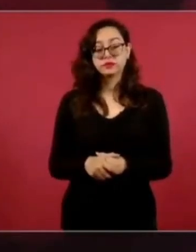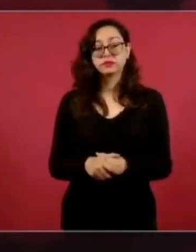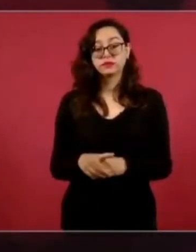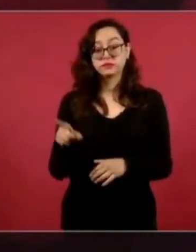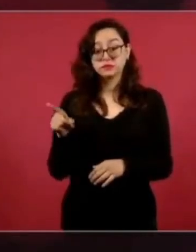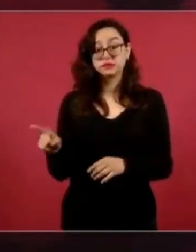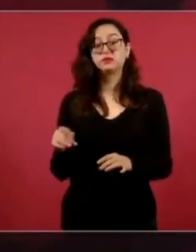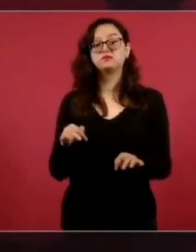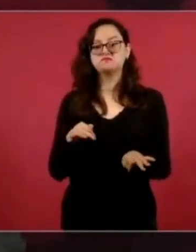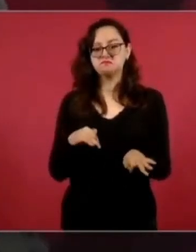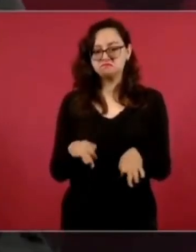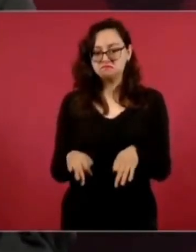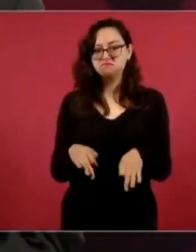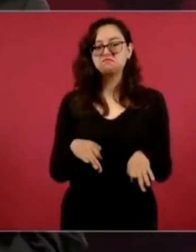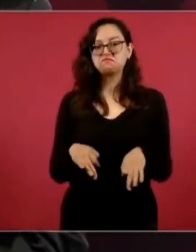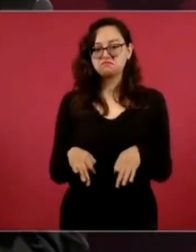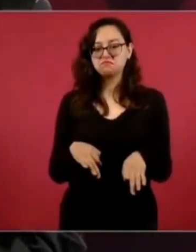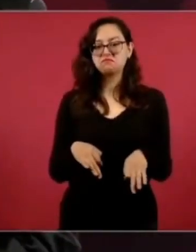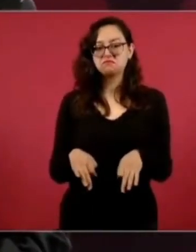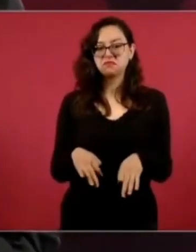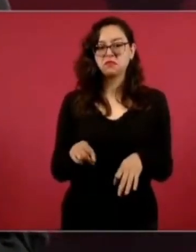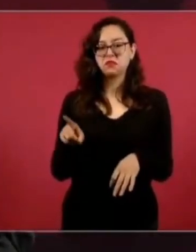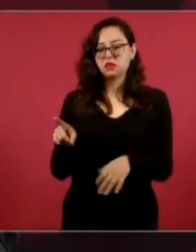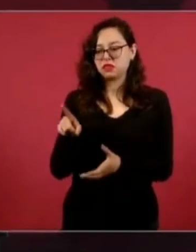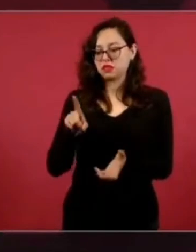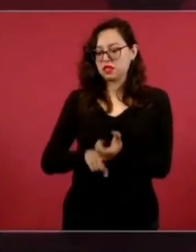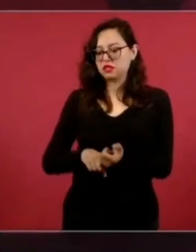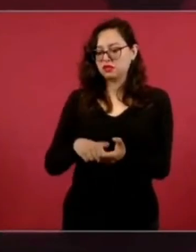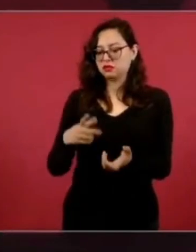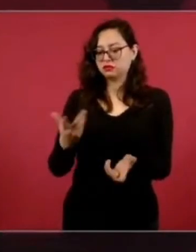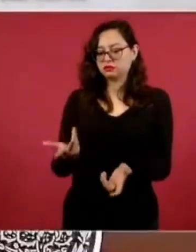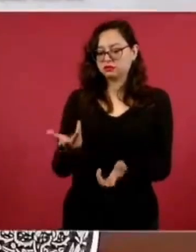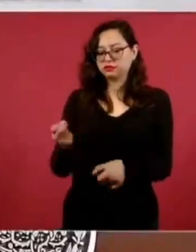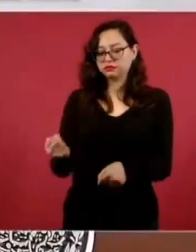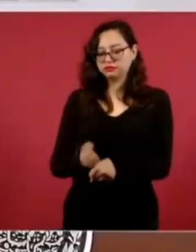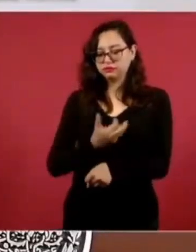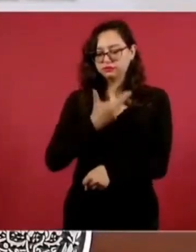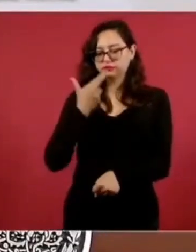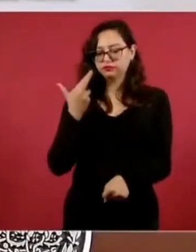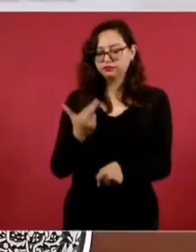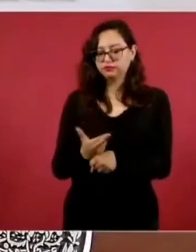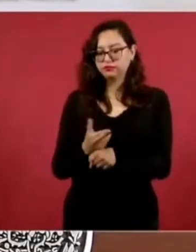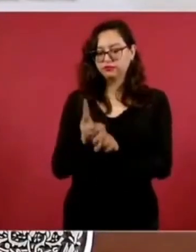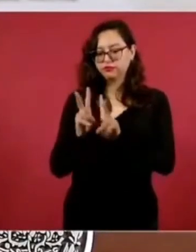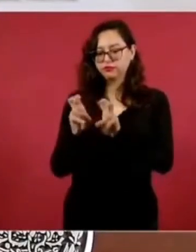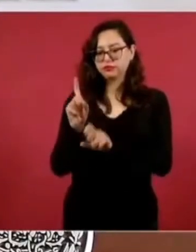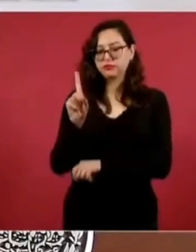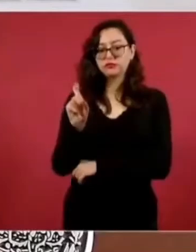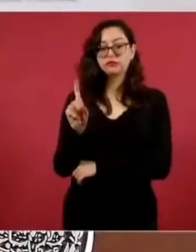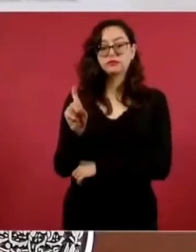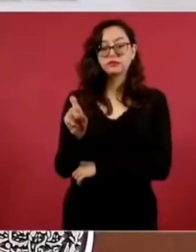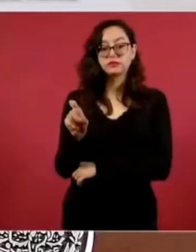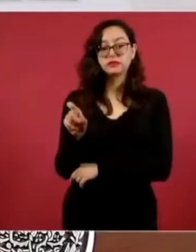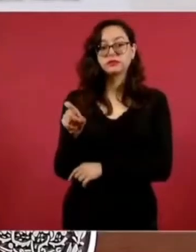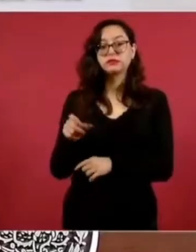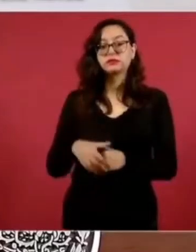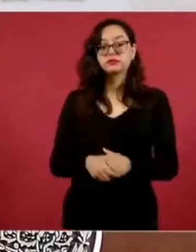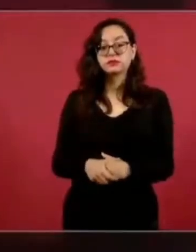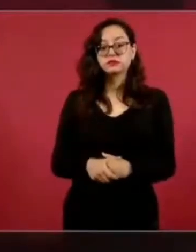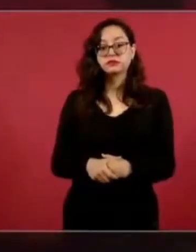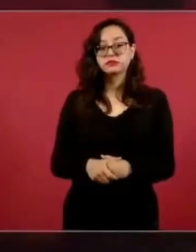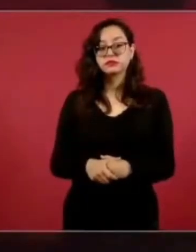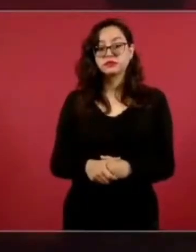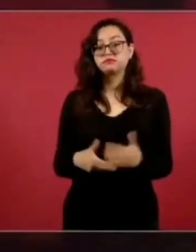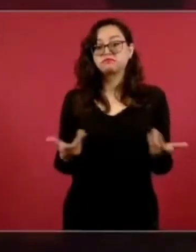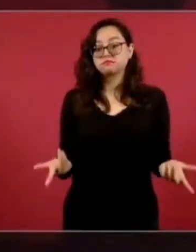trabajado, fue secretario de Recursos Hidráulicos. Y él joven, digo,